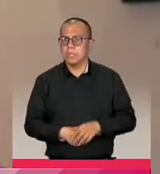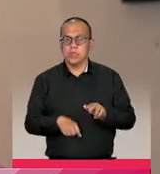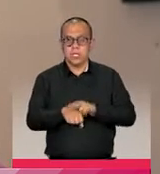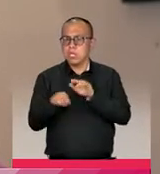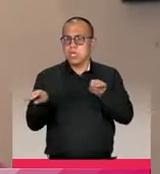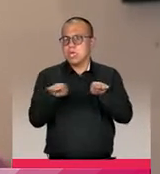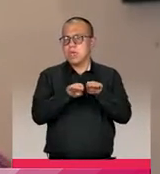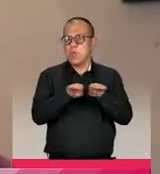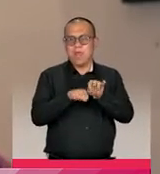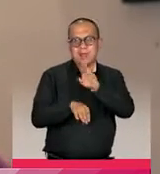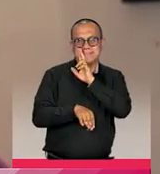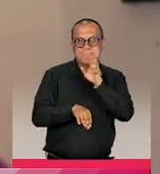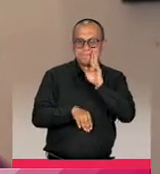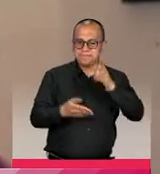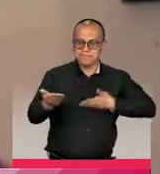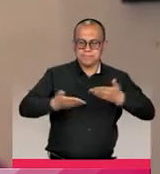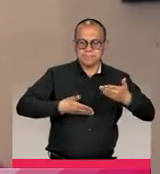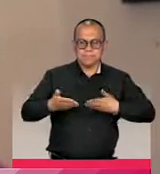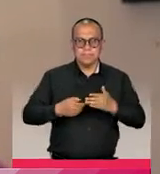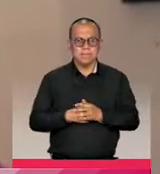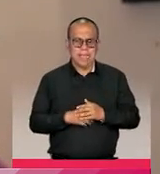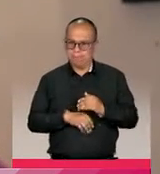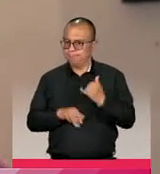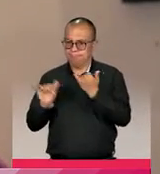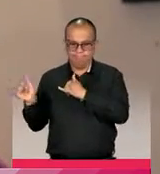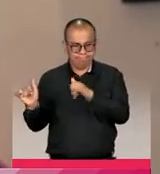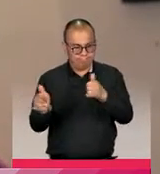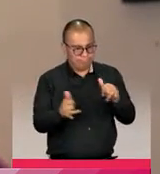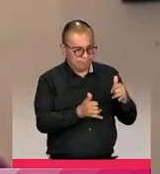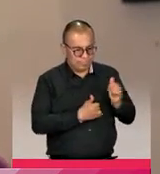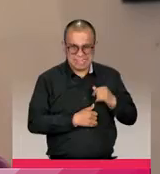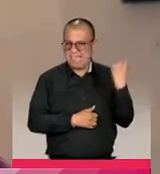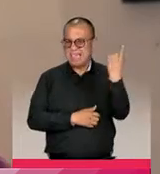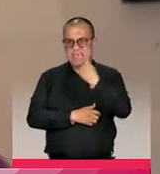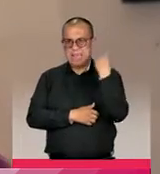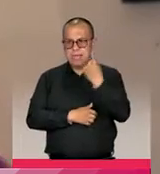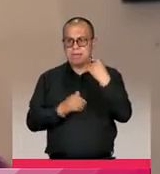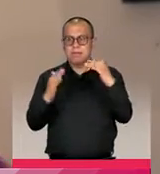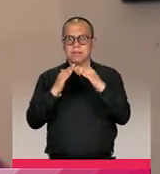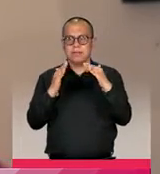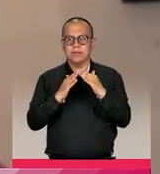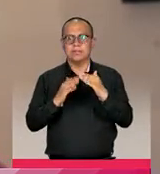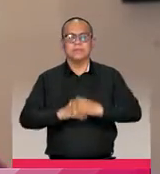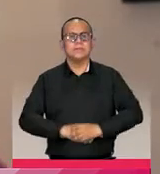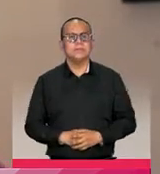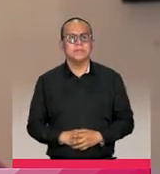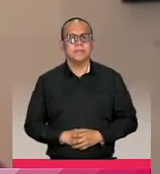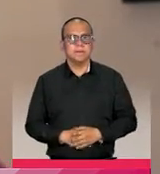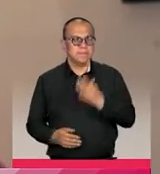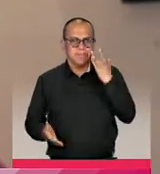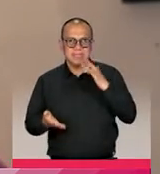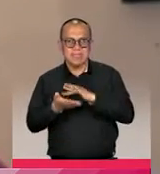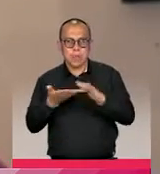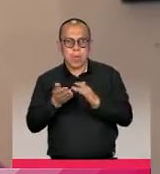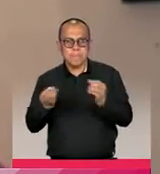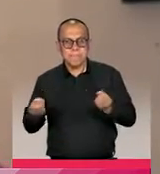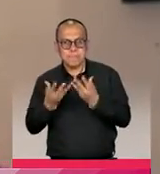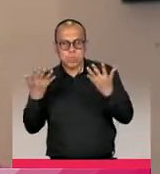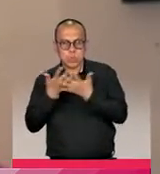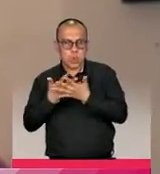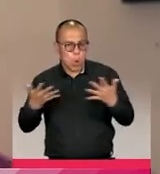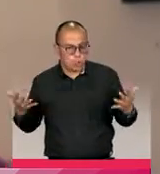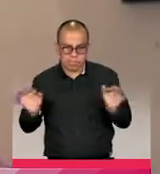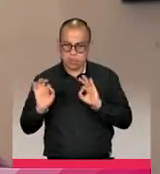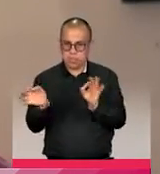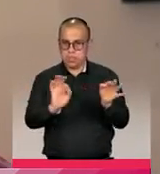en el restaurante. Hago un aseo general de la casa, ¿sí? Porque hago aseo general para que no haya ningún virus, no haya bacterias,